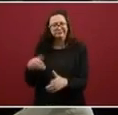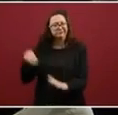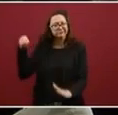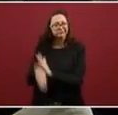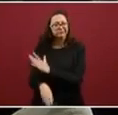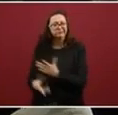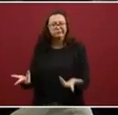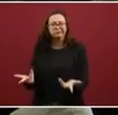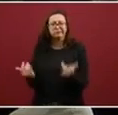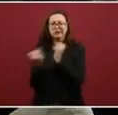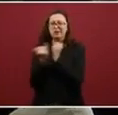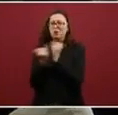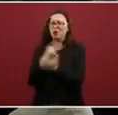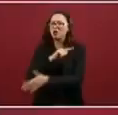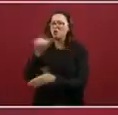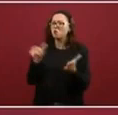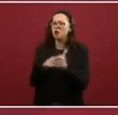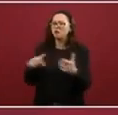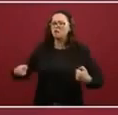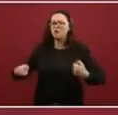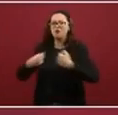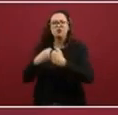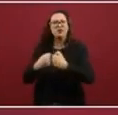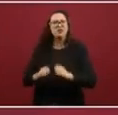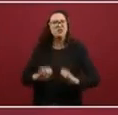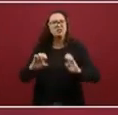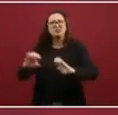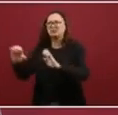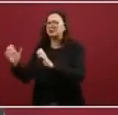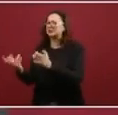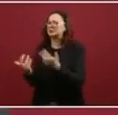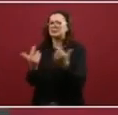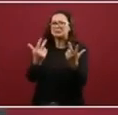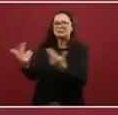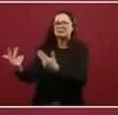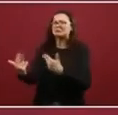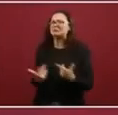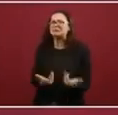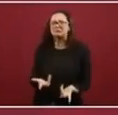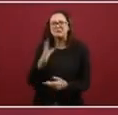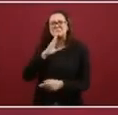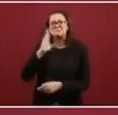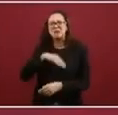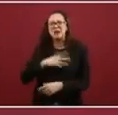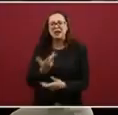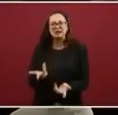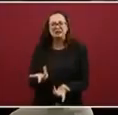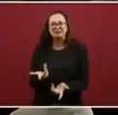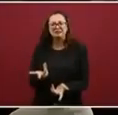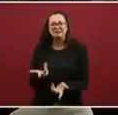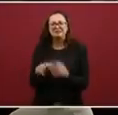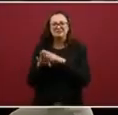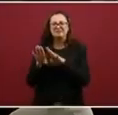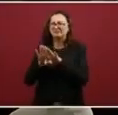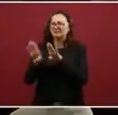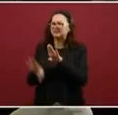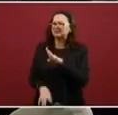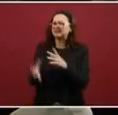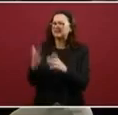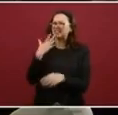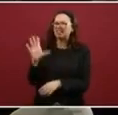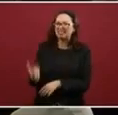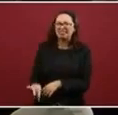Las propias instalaciones están muy por debajo de lo que tú decías, ¿no? Las estaciones migratorias muy por debajo de los